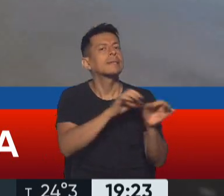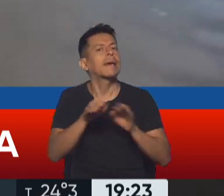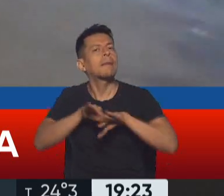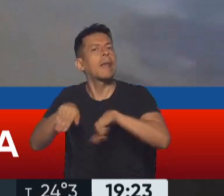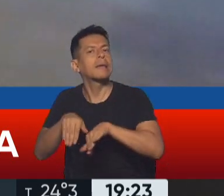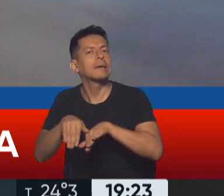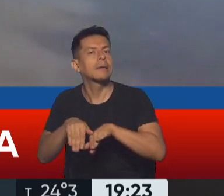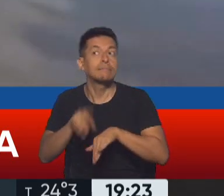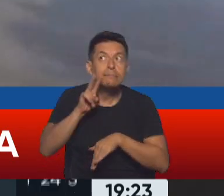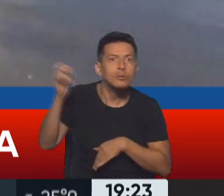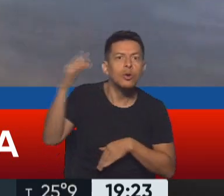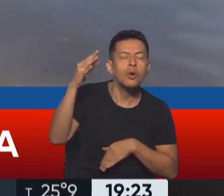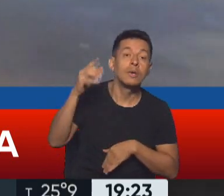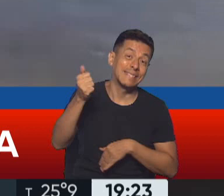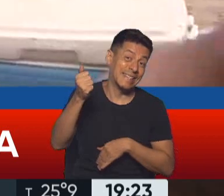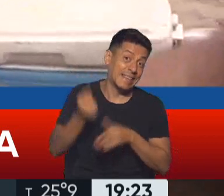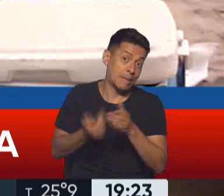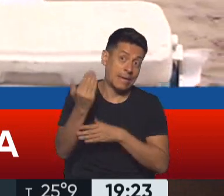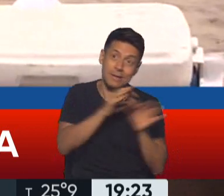viste el sol? A las 6 de la mañana llegué.